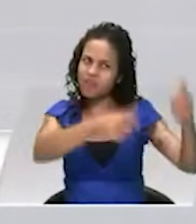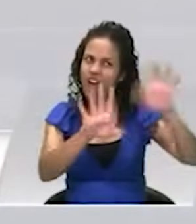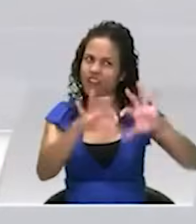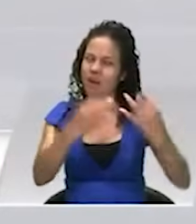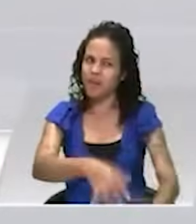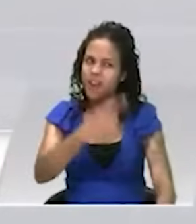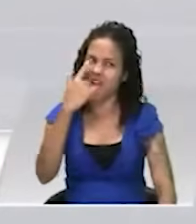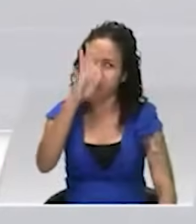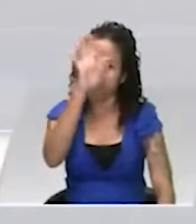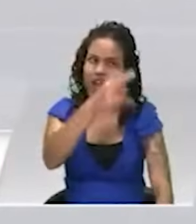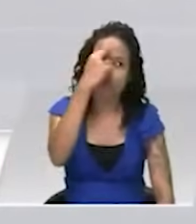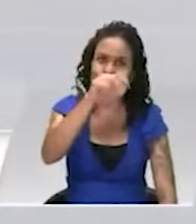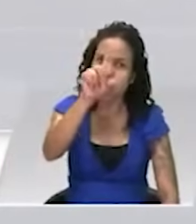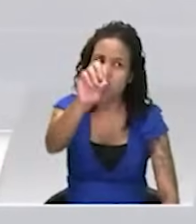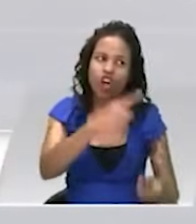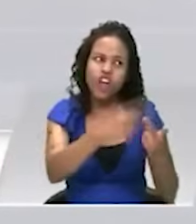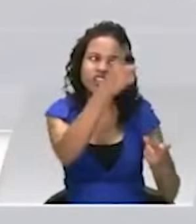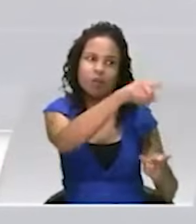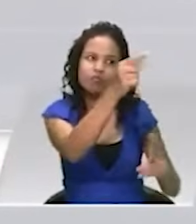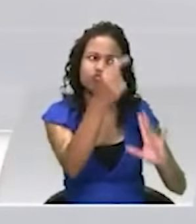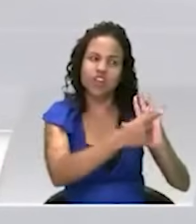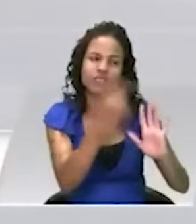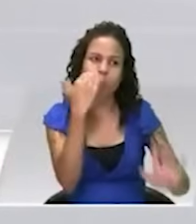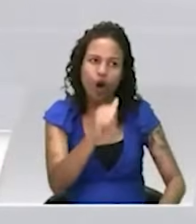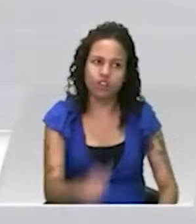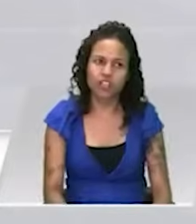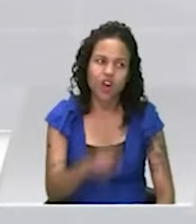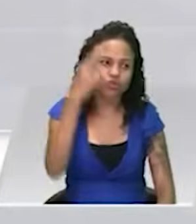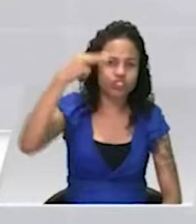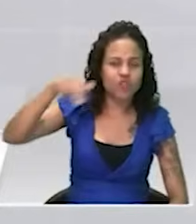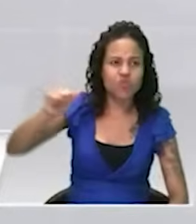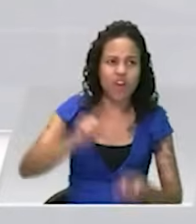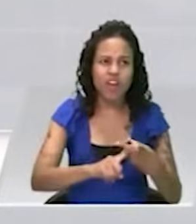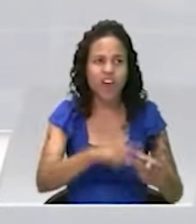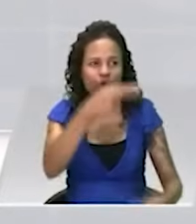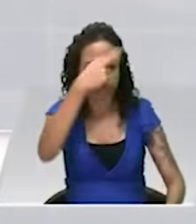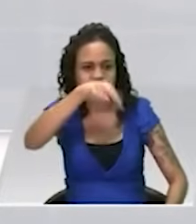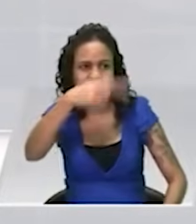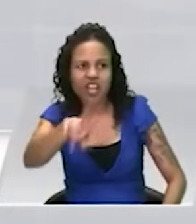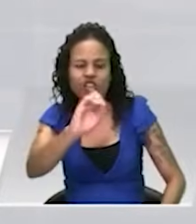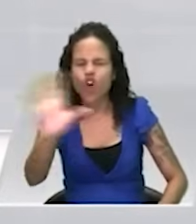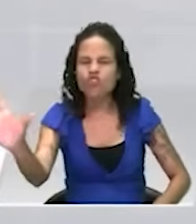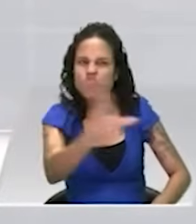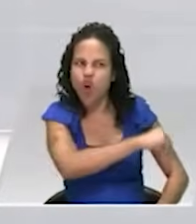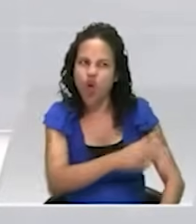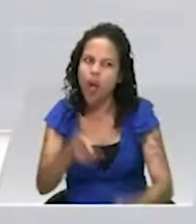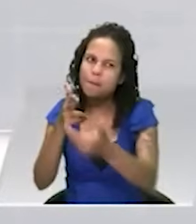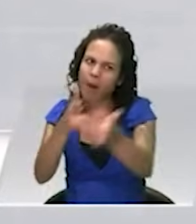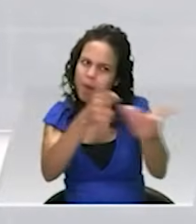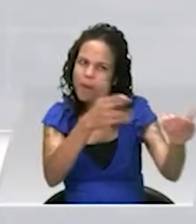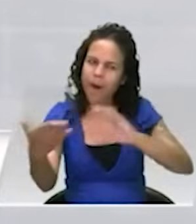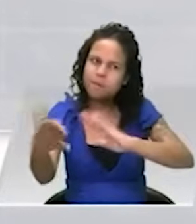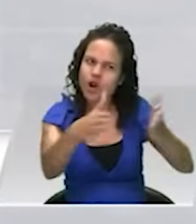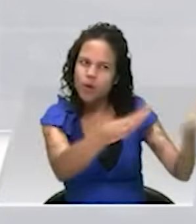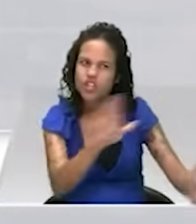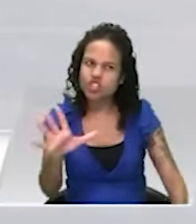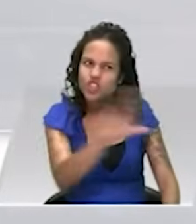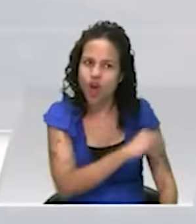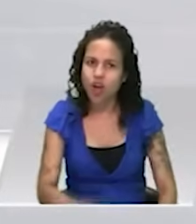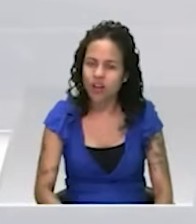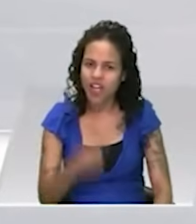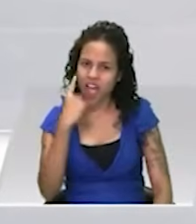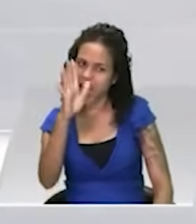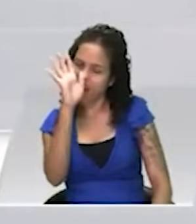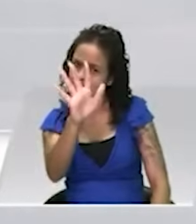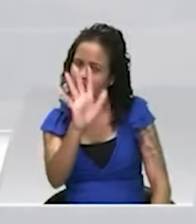tu hijo y con tu mujer. Con tu nuera, con tu nieto. Con todo vamos a acabar. Un mensaje bien bravo que te la estamos